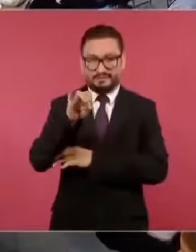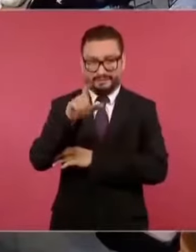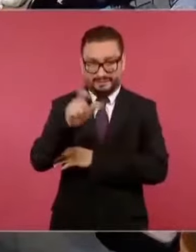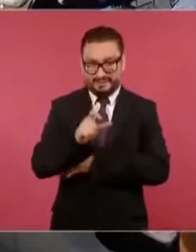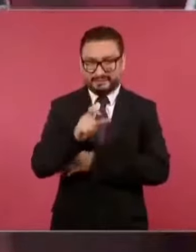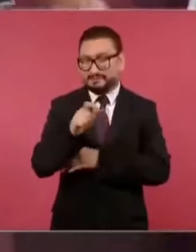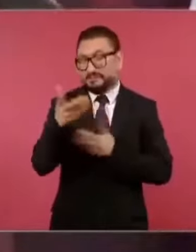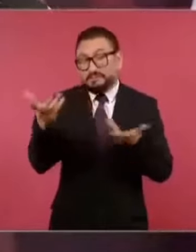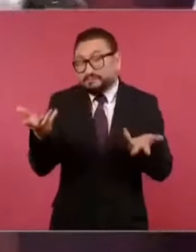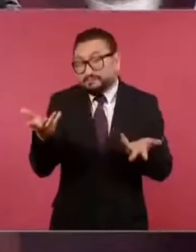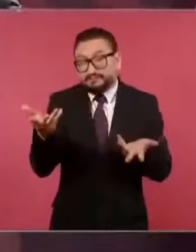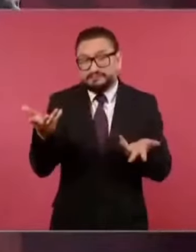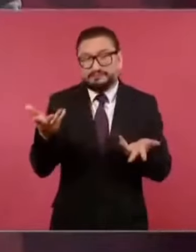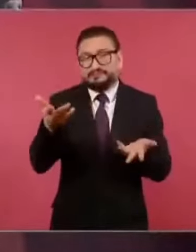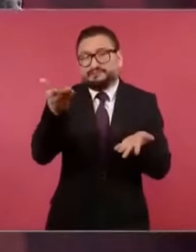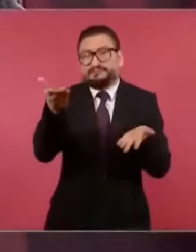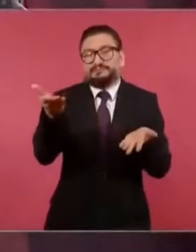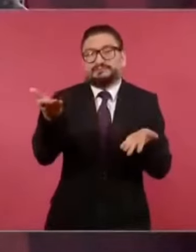pues eso,